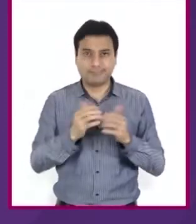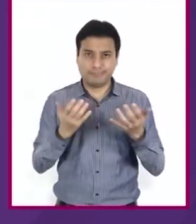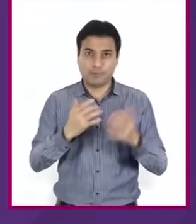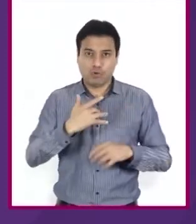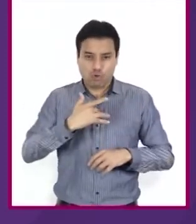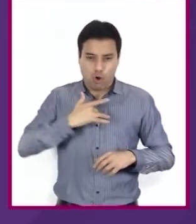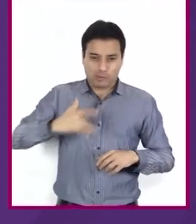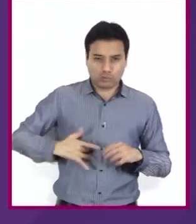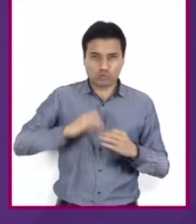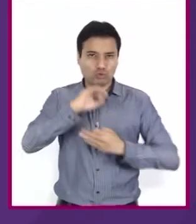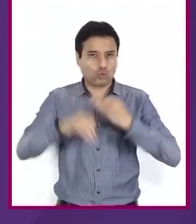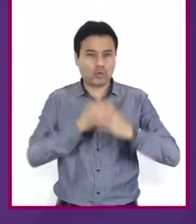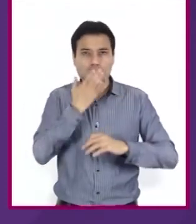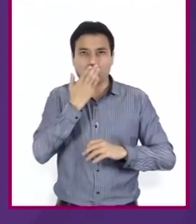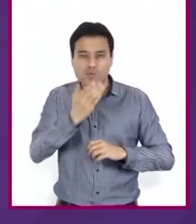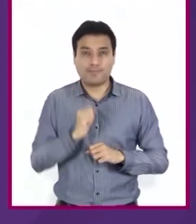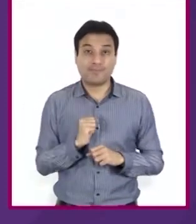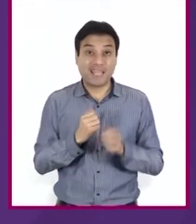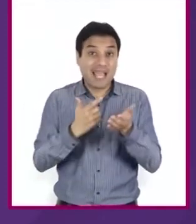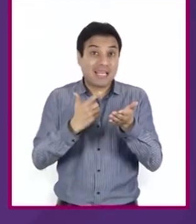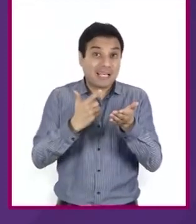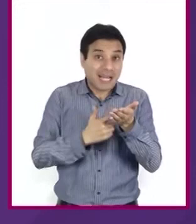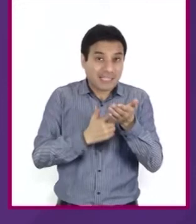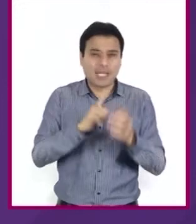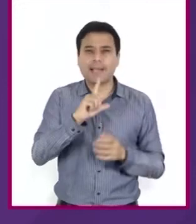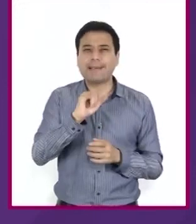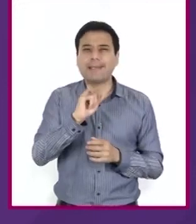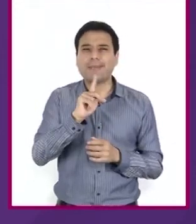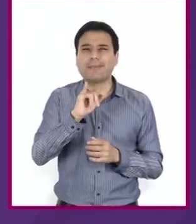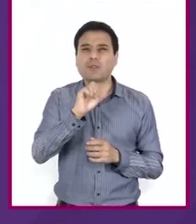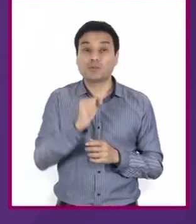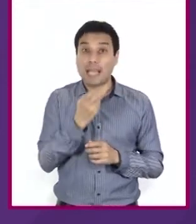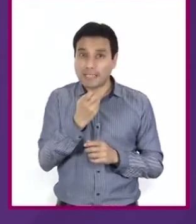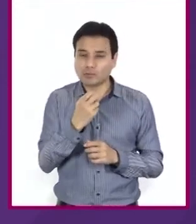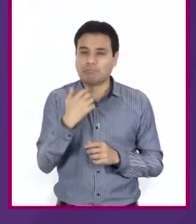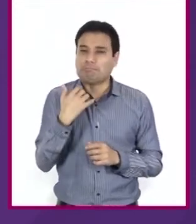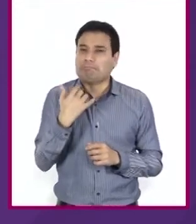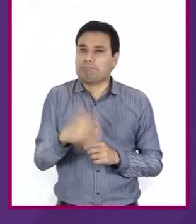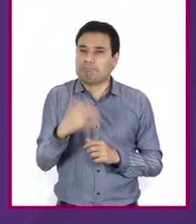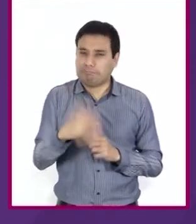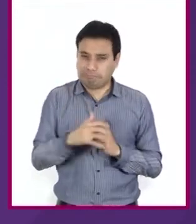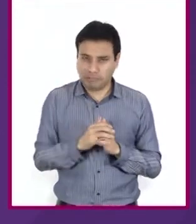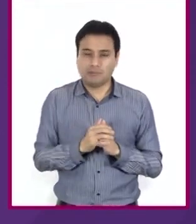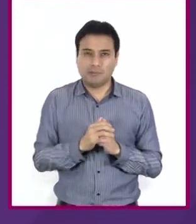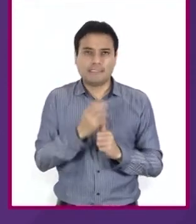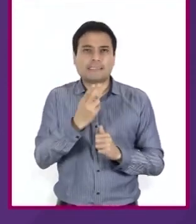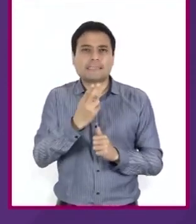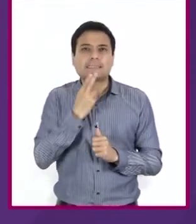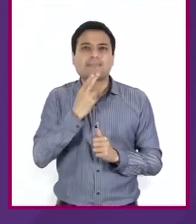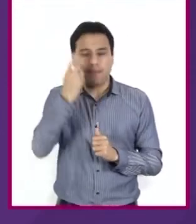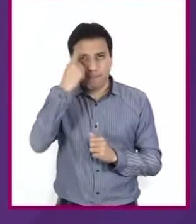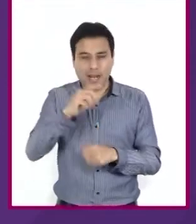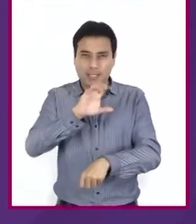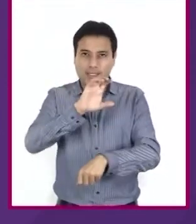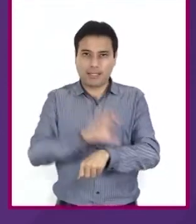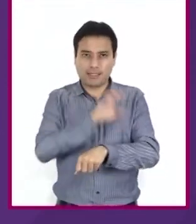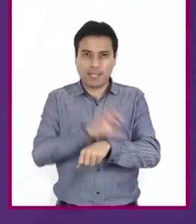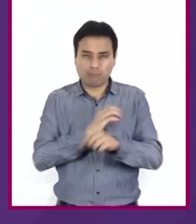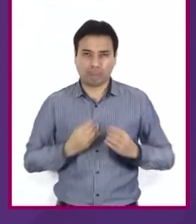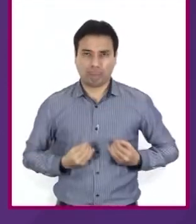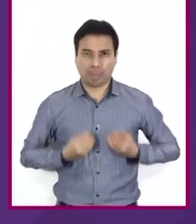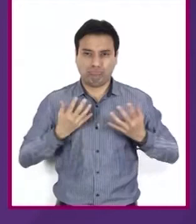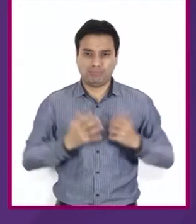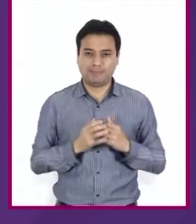cuerpo. Las grasas o lípidos son la fuente más concentrada de energía en la dieta. Cuando